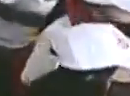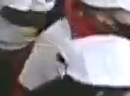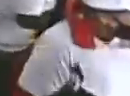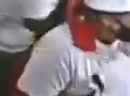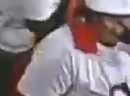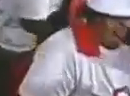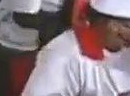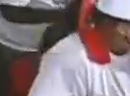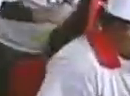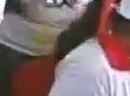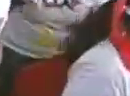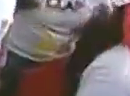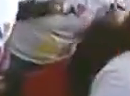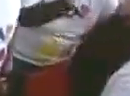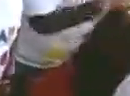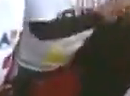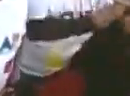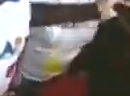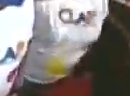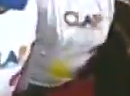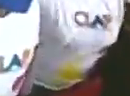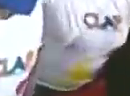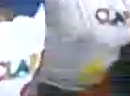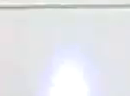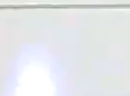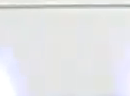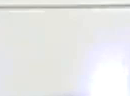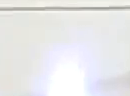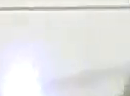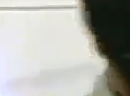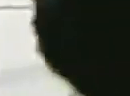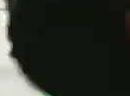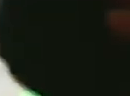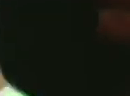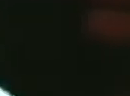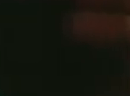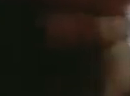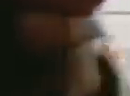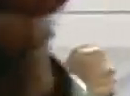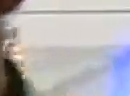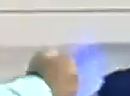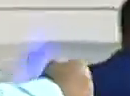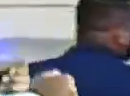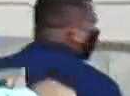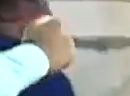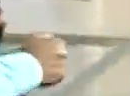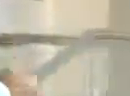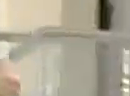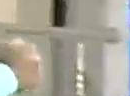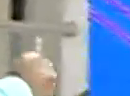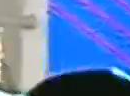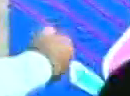óyeme inspirador, que como entona un guaguancó